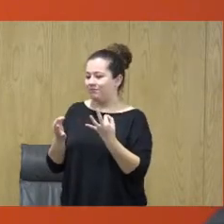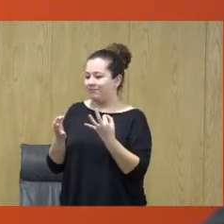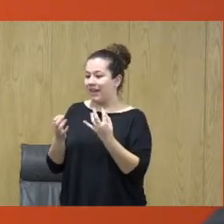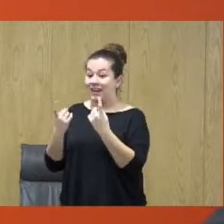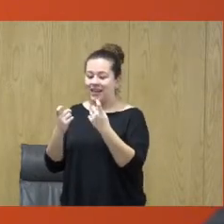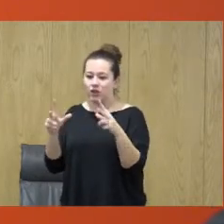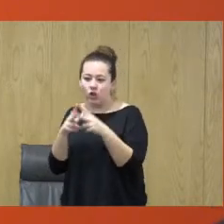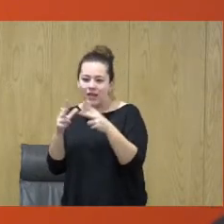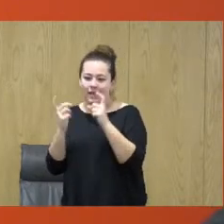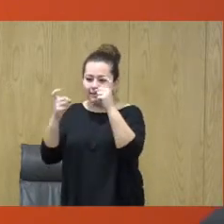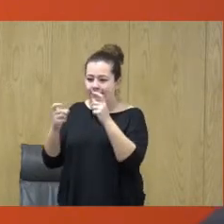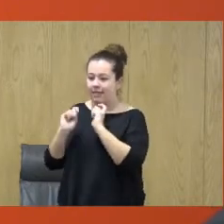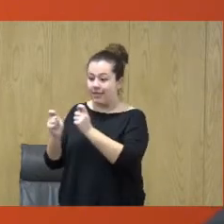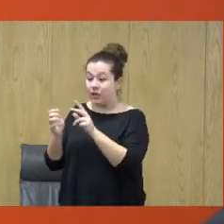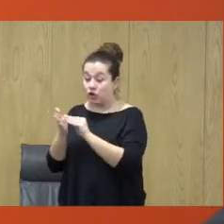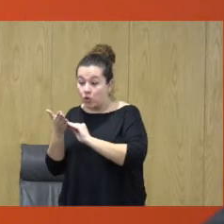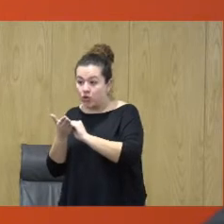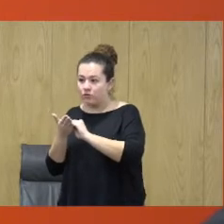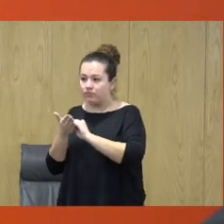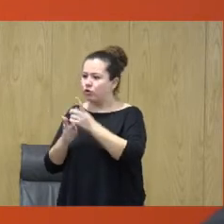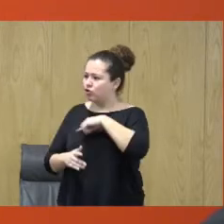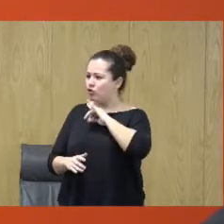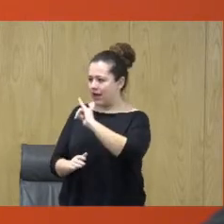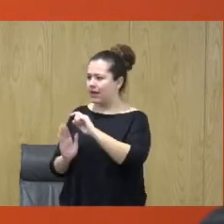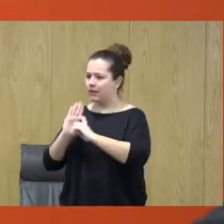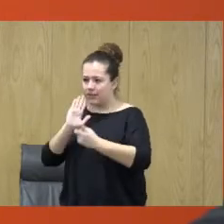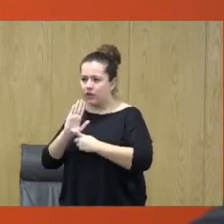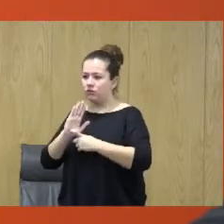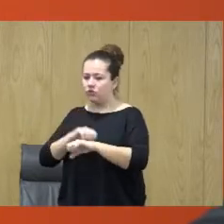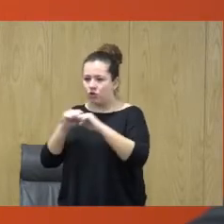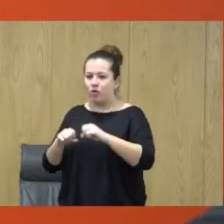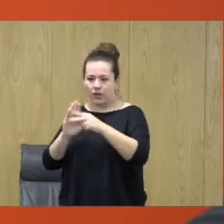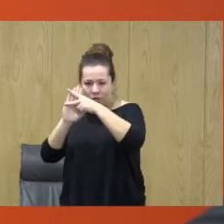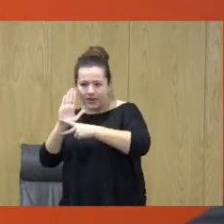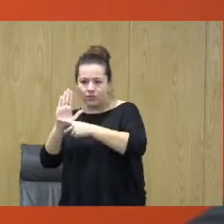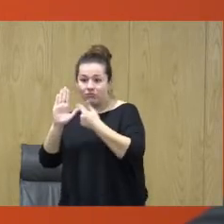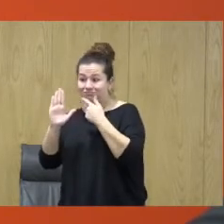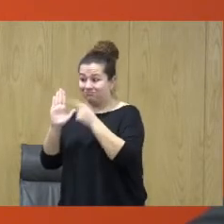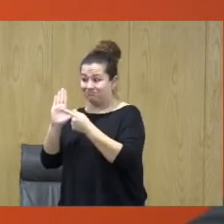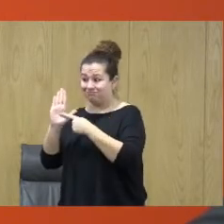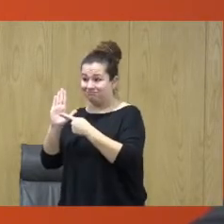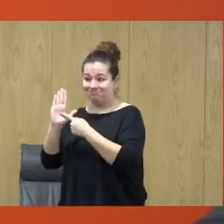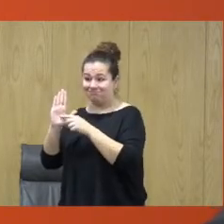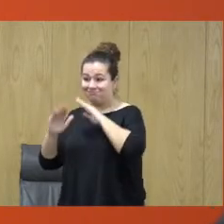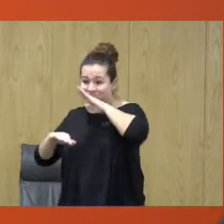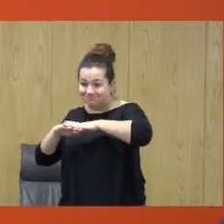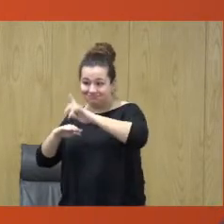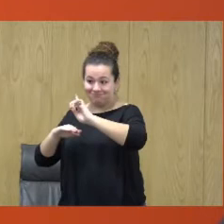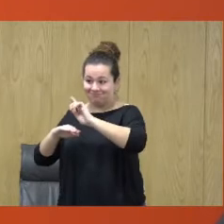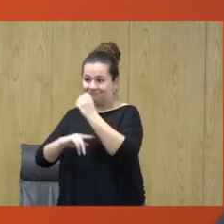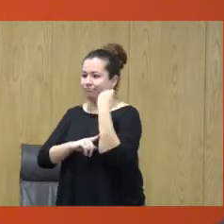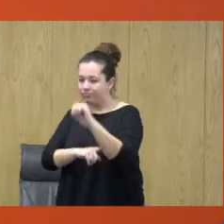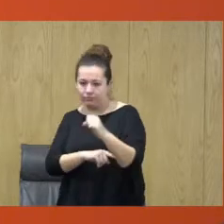dar solución. Pues tenemos legislación, tenemos soporte normativo que se incumple, y que se incumple